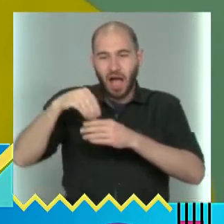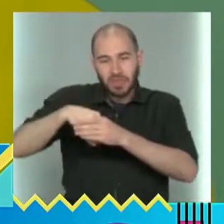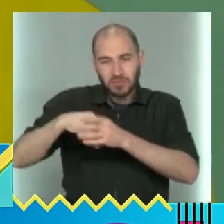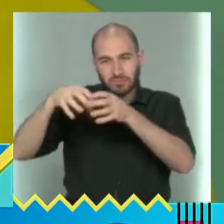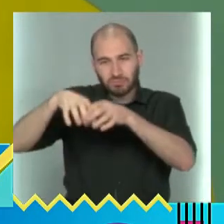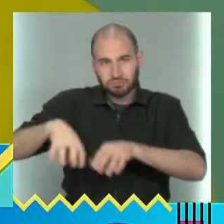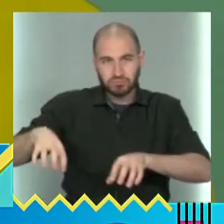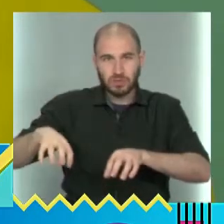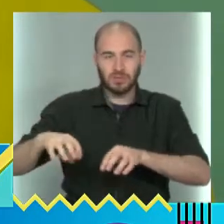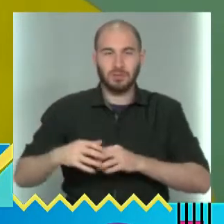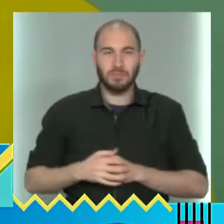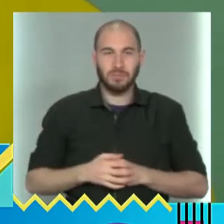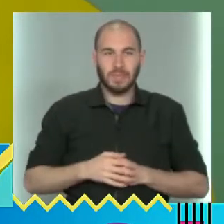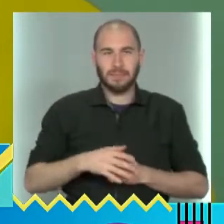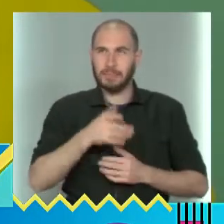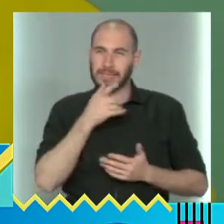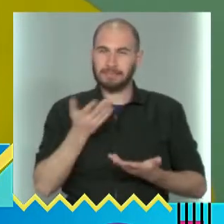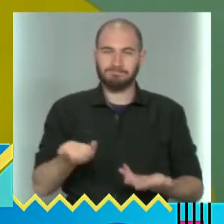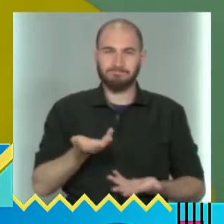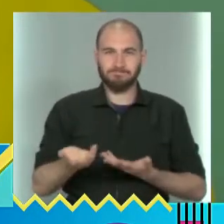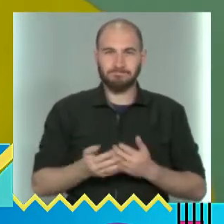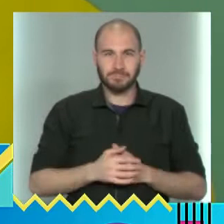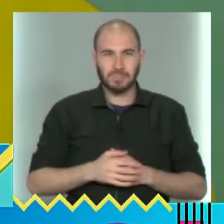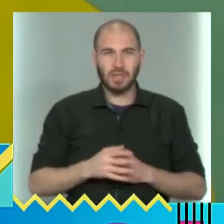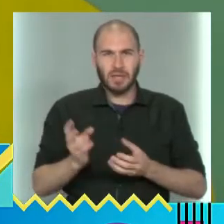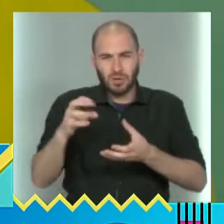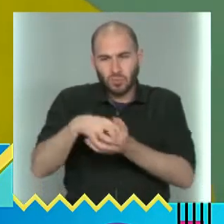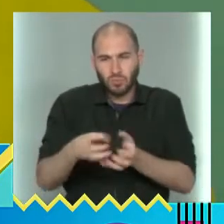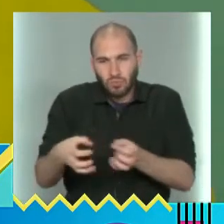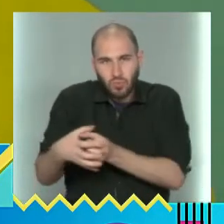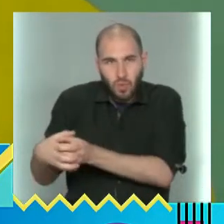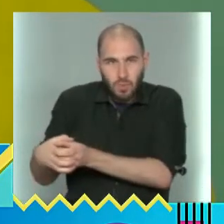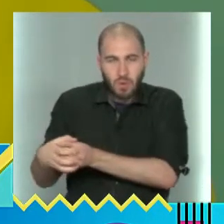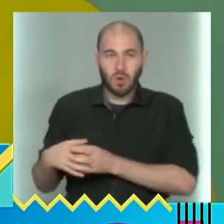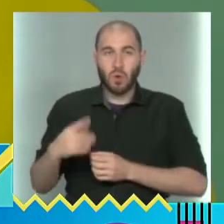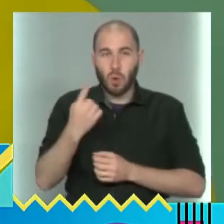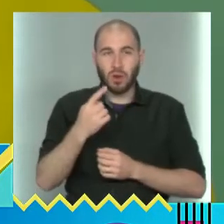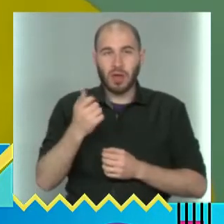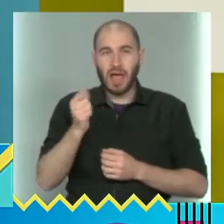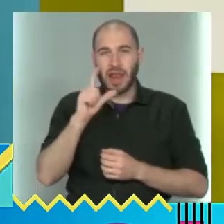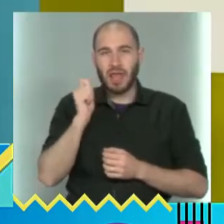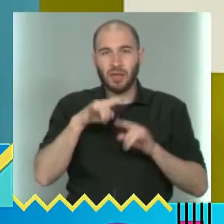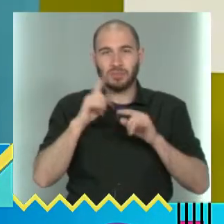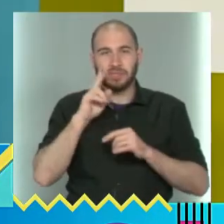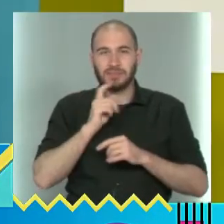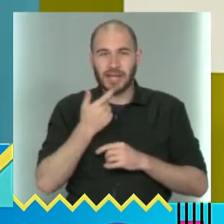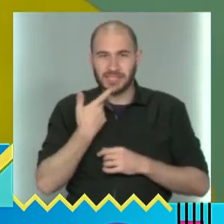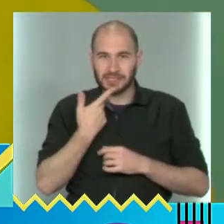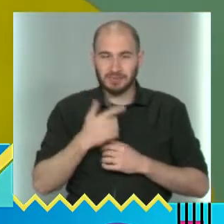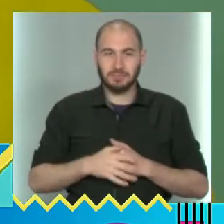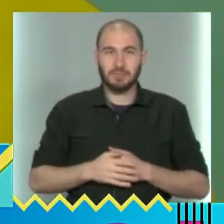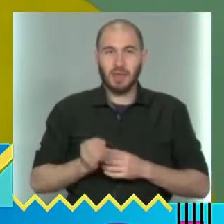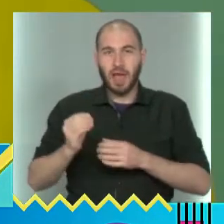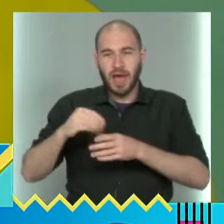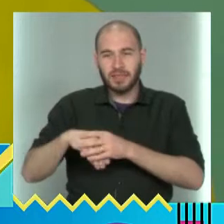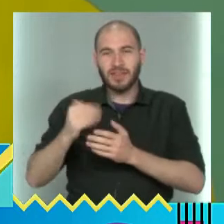chiismo hay algunas, diríamos, consideradas sectas. Una de estas es los alawitas, ¿no?, que dentro del